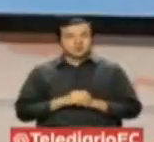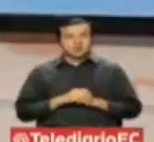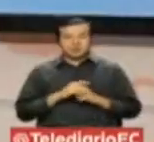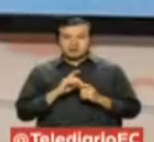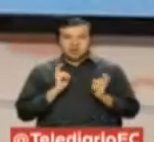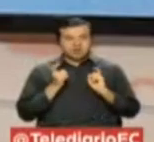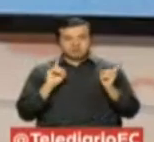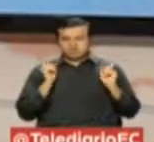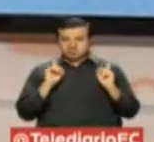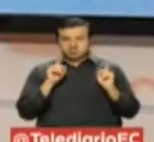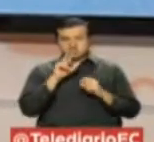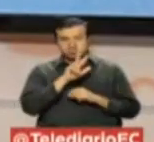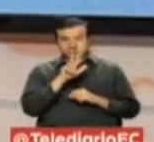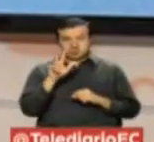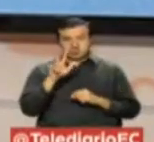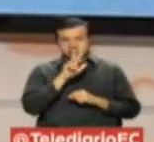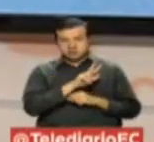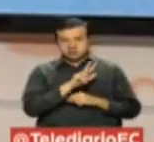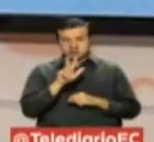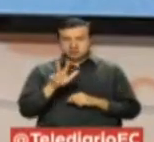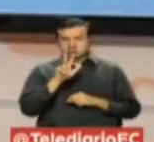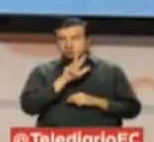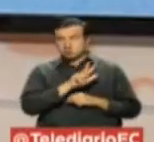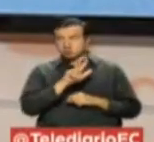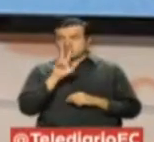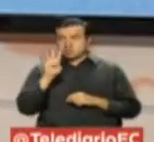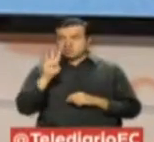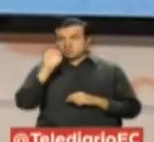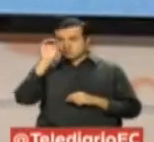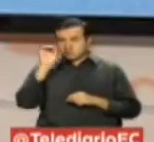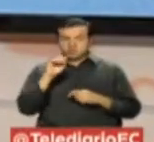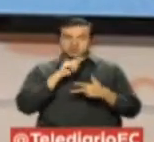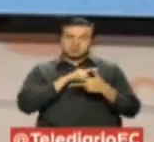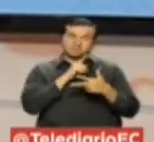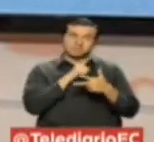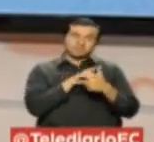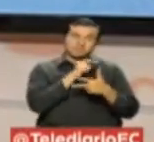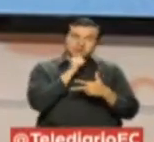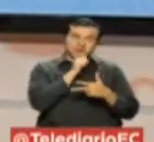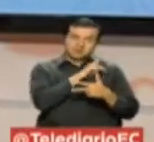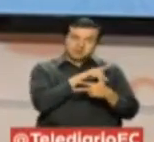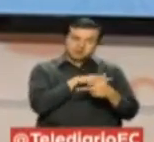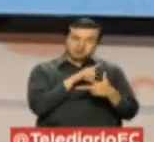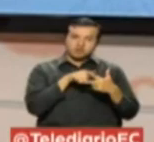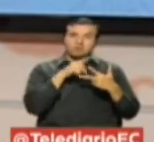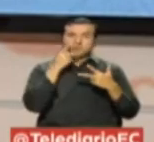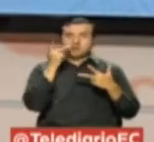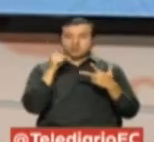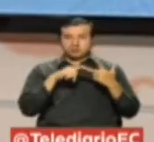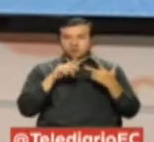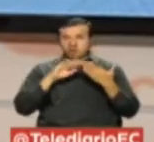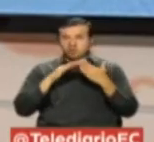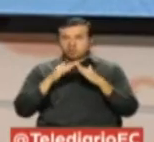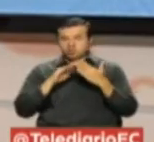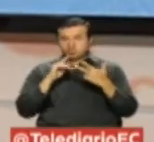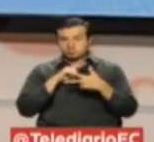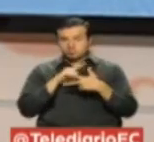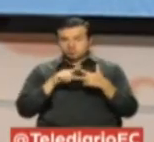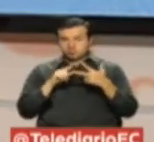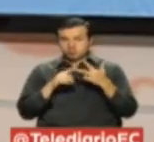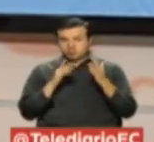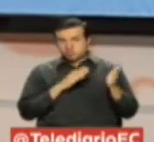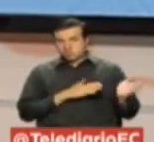es el 33 33 y 34 por ciento tanto en medios privados públicos y comunitarios un